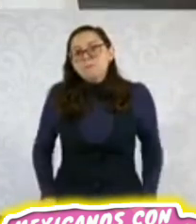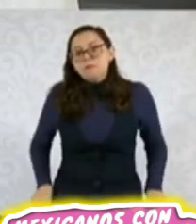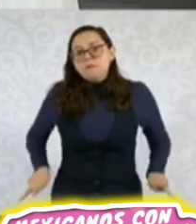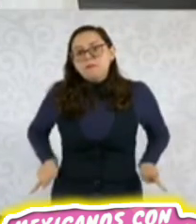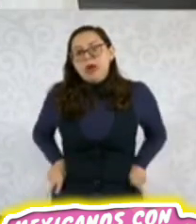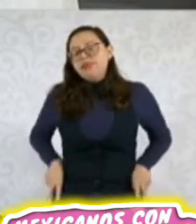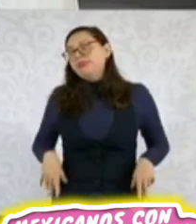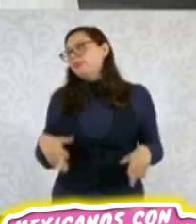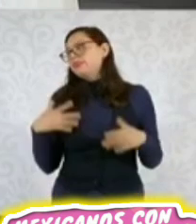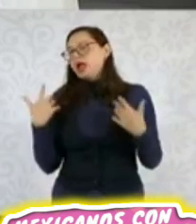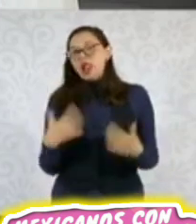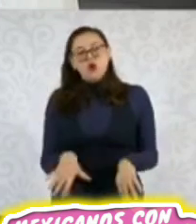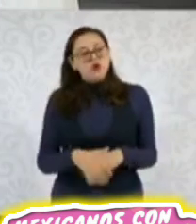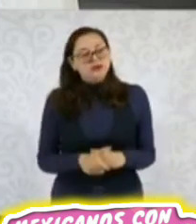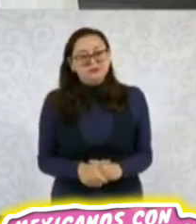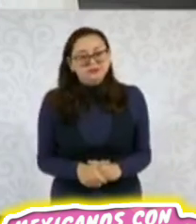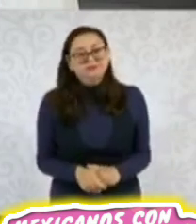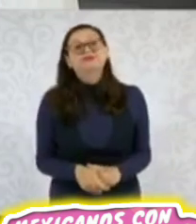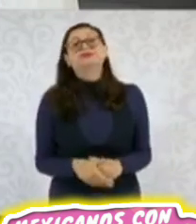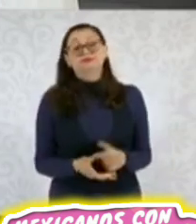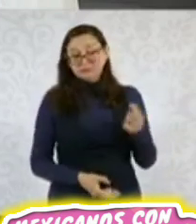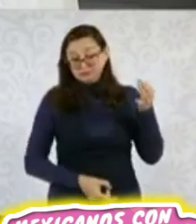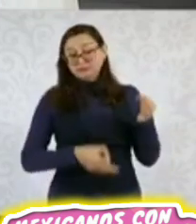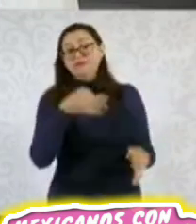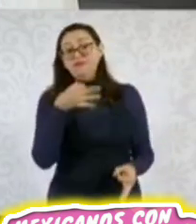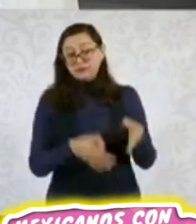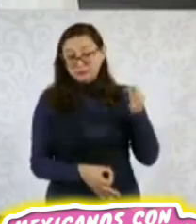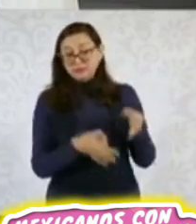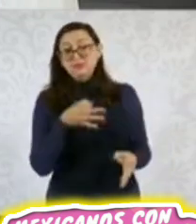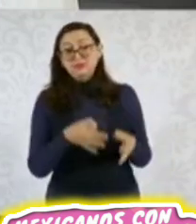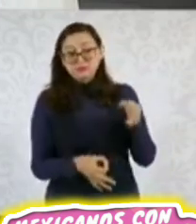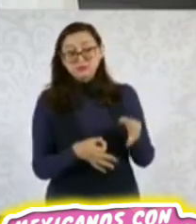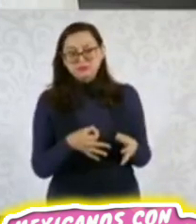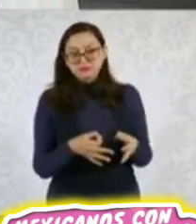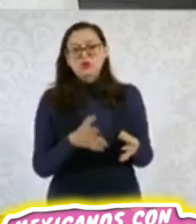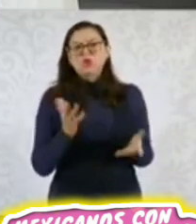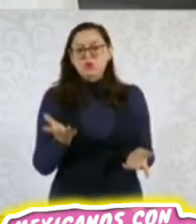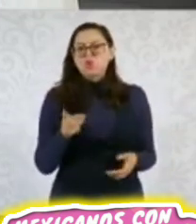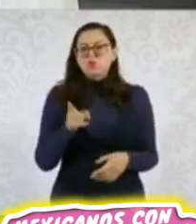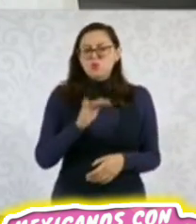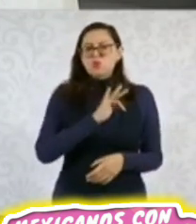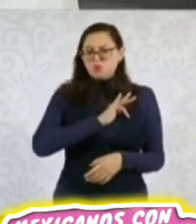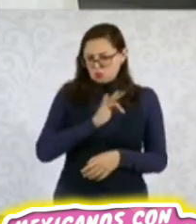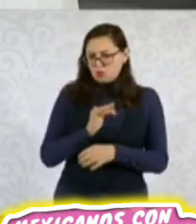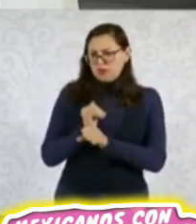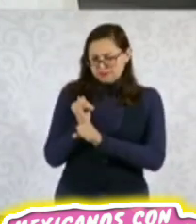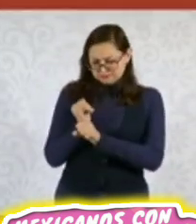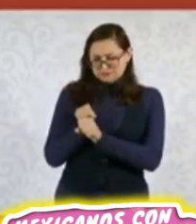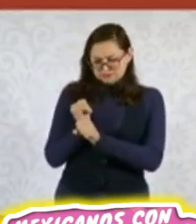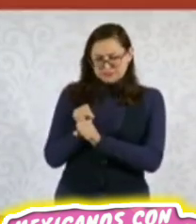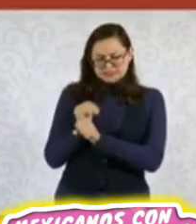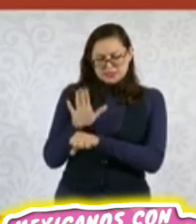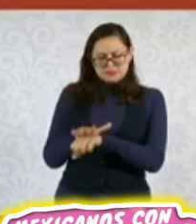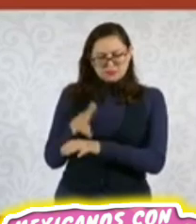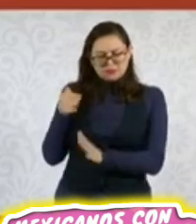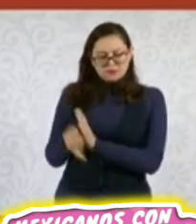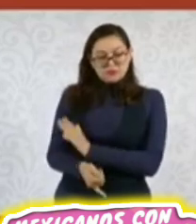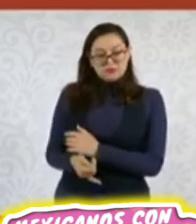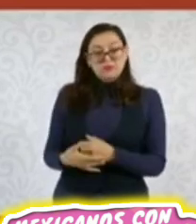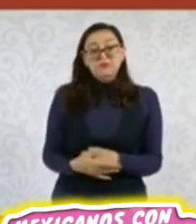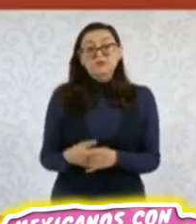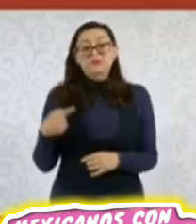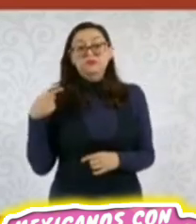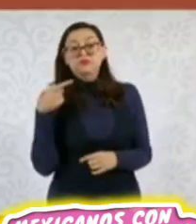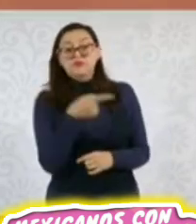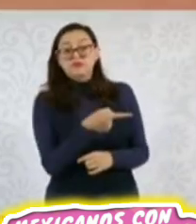juicio, que también ustedes los 3 casos que he comentado los pueden encontrar en el texto de Genaro García, ¿cuál es la